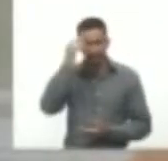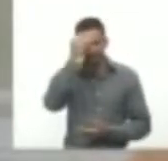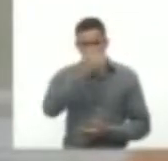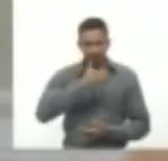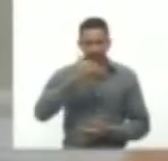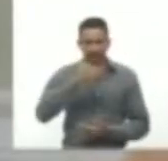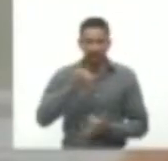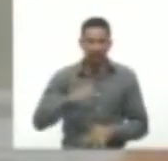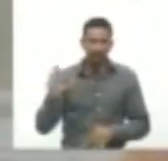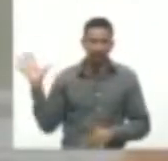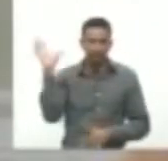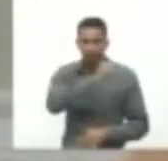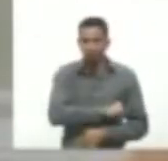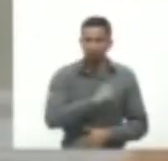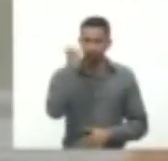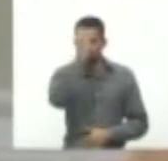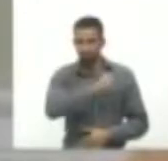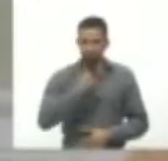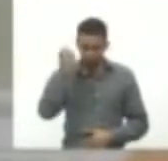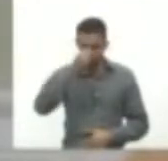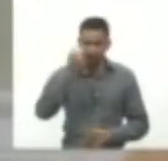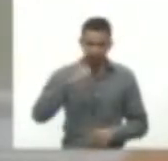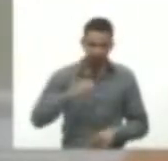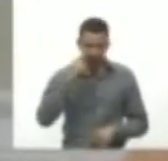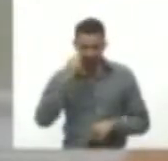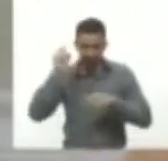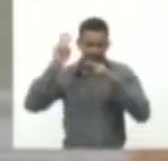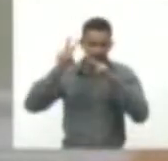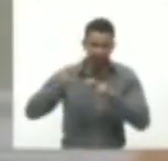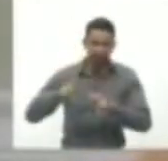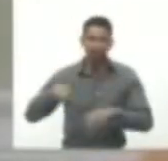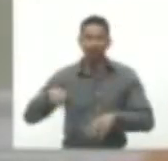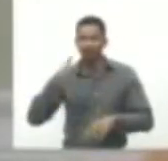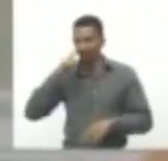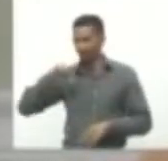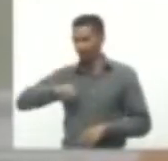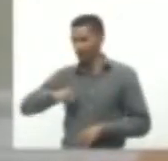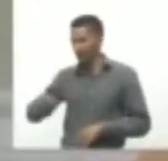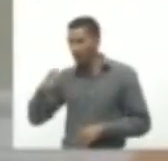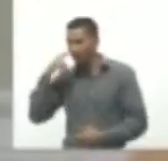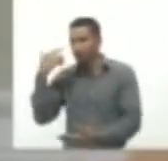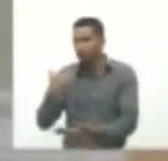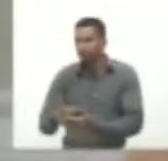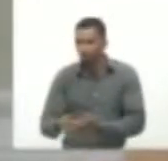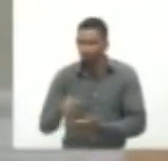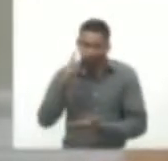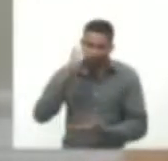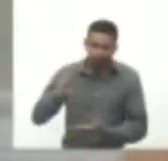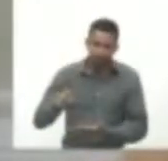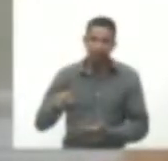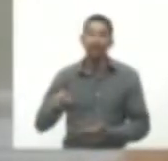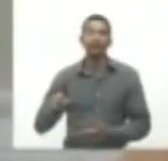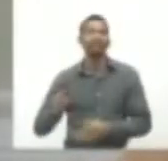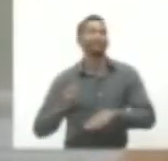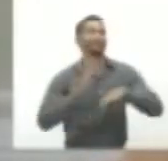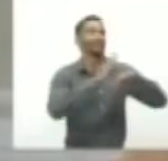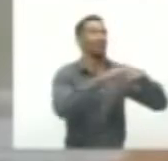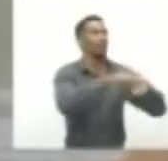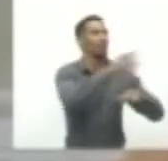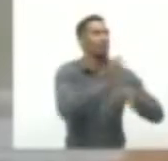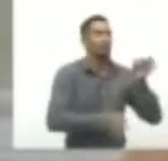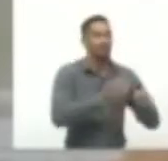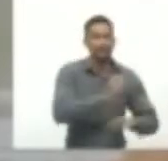tenemos identificado y estamos recolectando con la Fiscalía esos elementos de prueba para poder solicitarle a un juez de control de